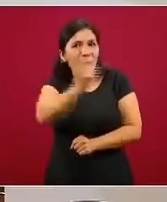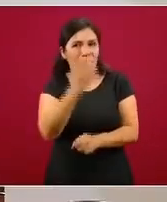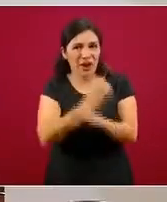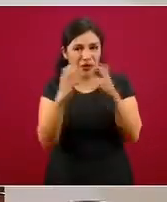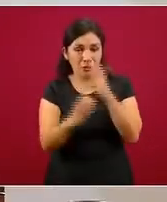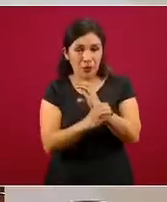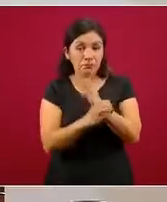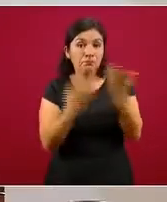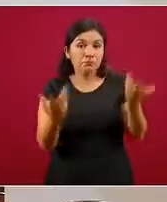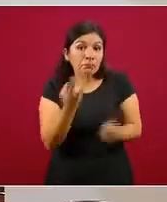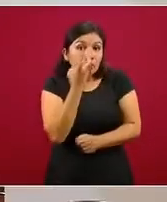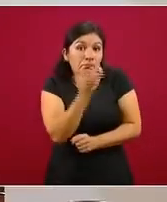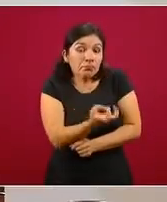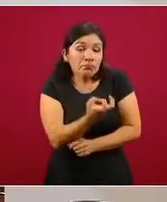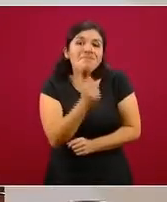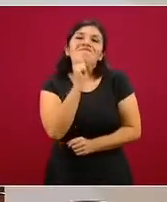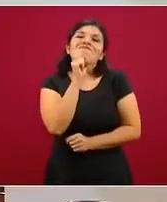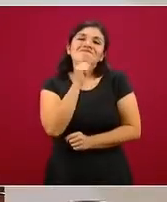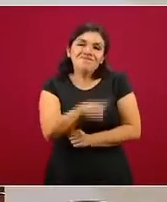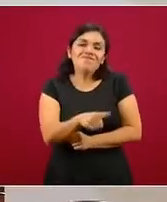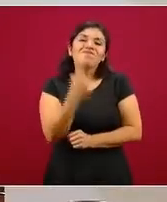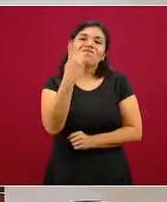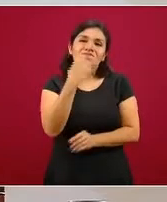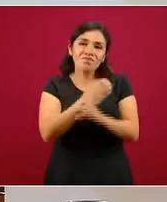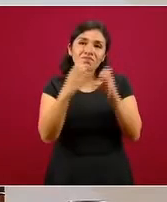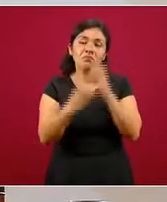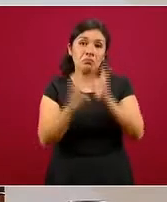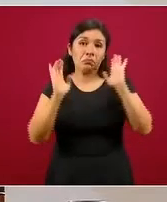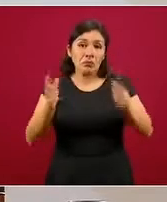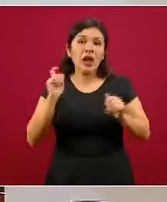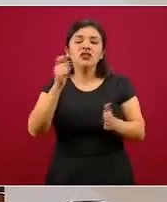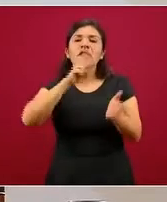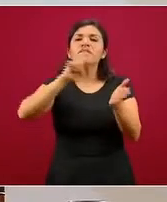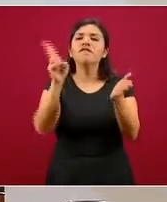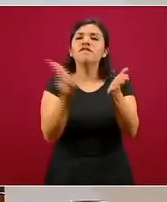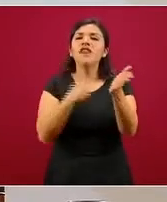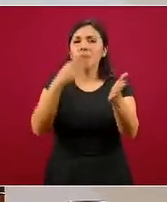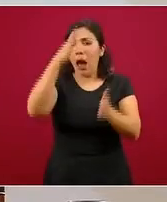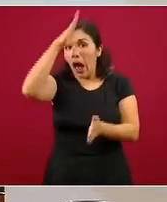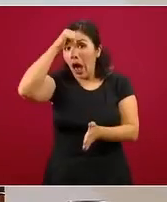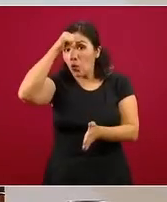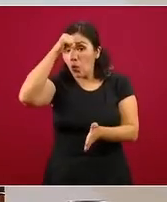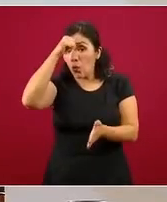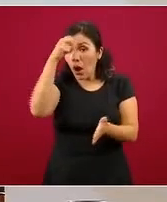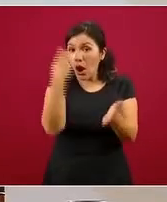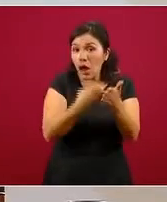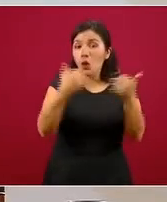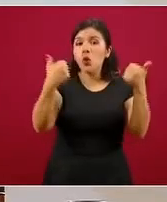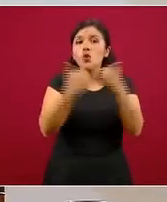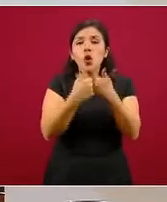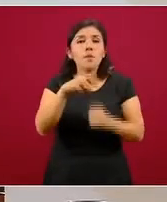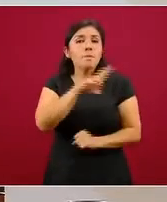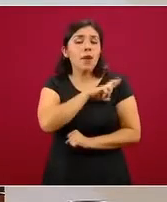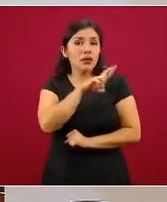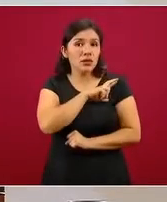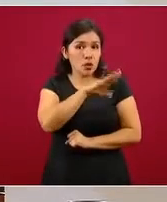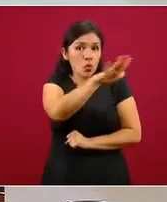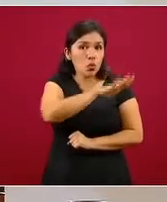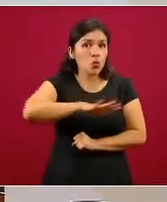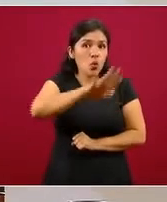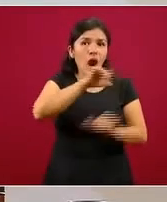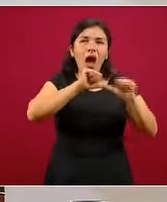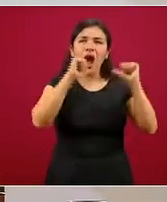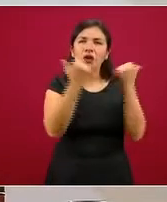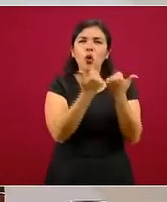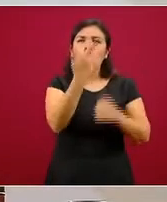este sentido, también una de las cosas que se hizo fue el firmar el convenio con el sector privado, con las asociaciones